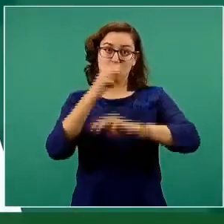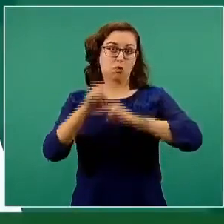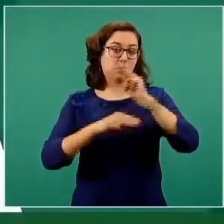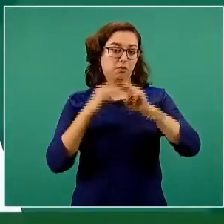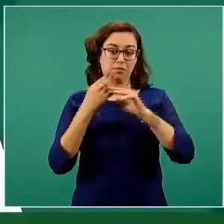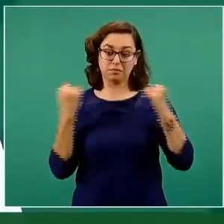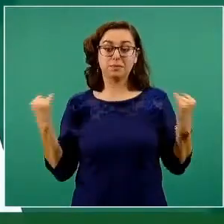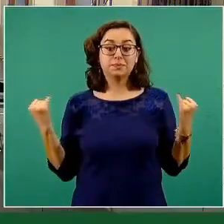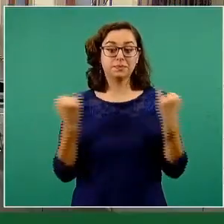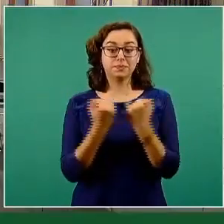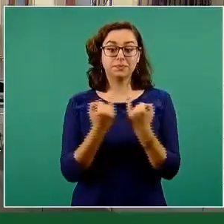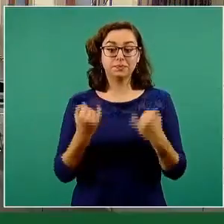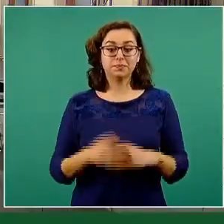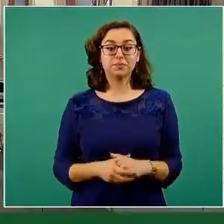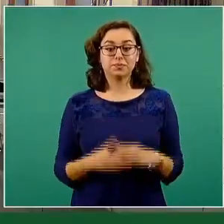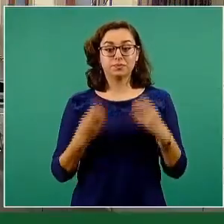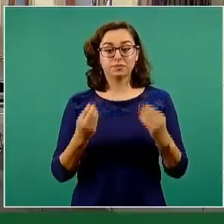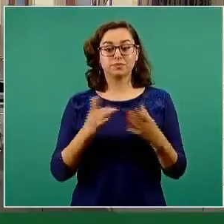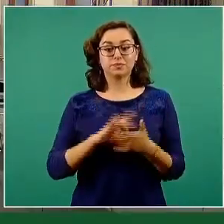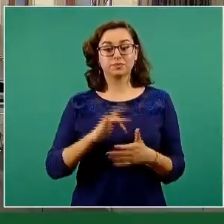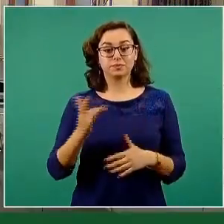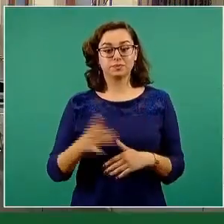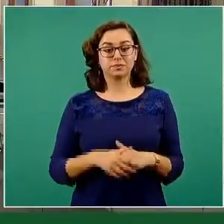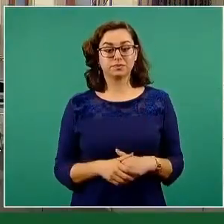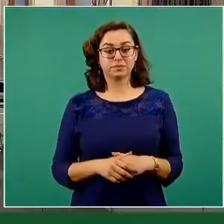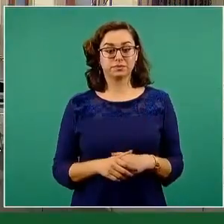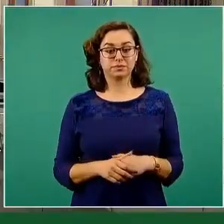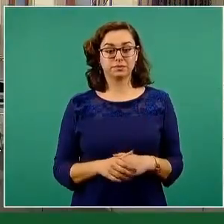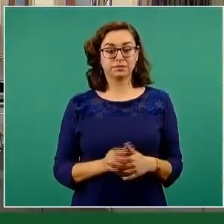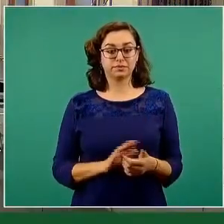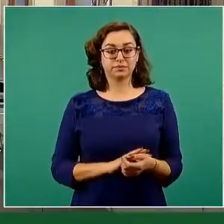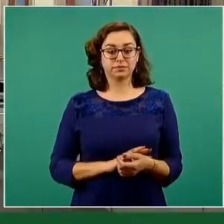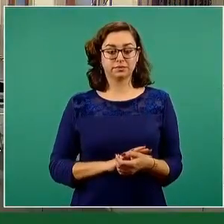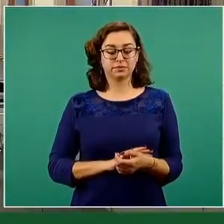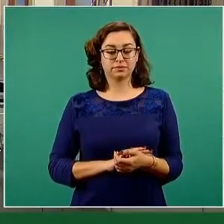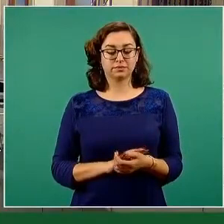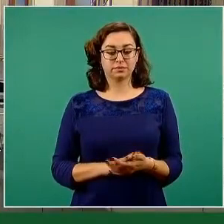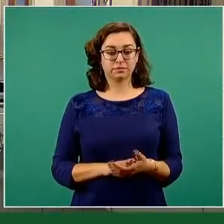mundo. Sí, muchas gracias, Janet. Vamos a... ¿Mande?